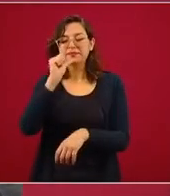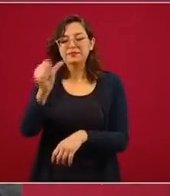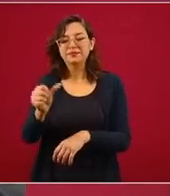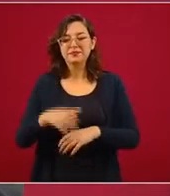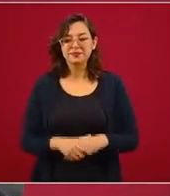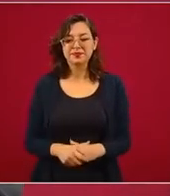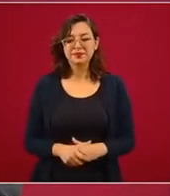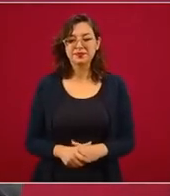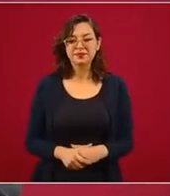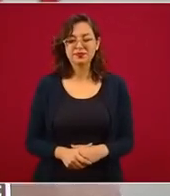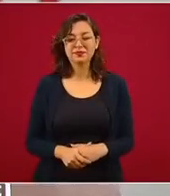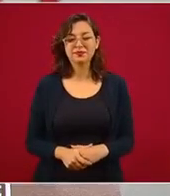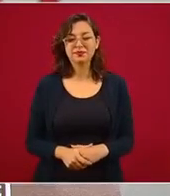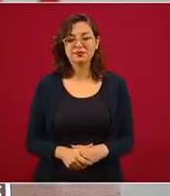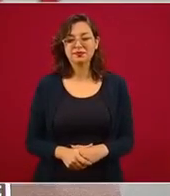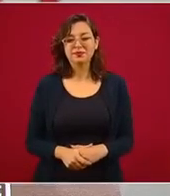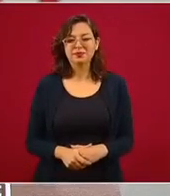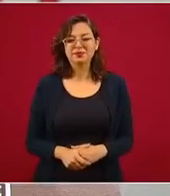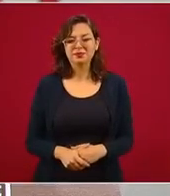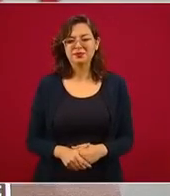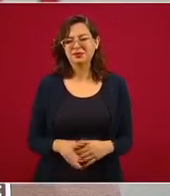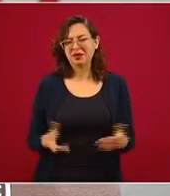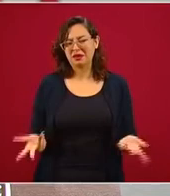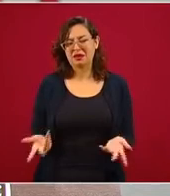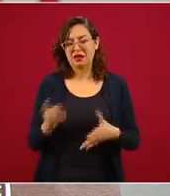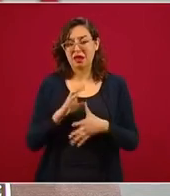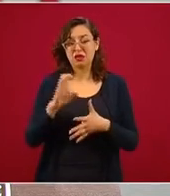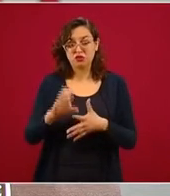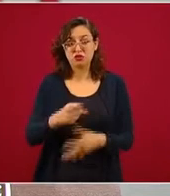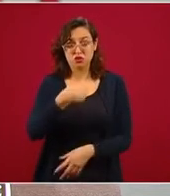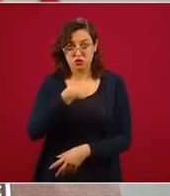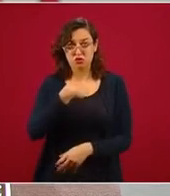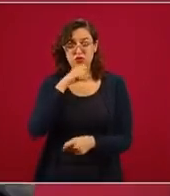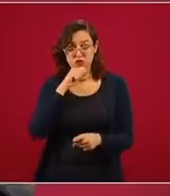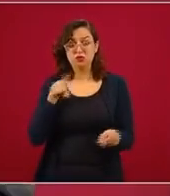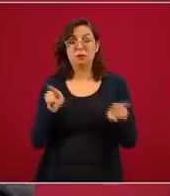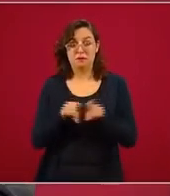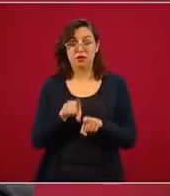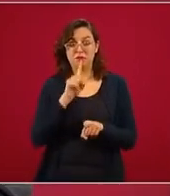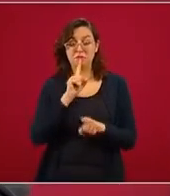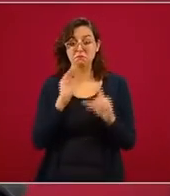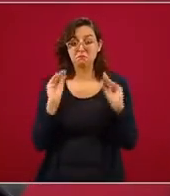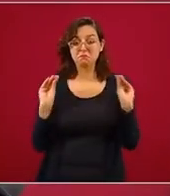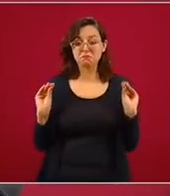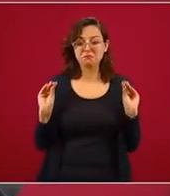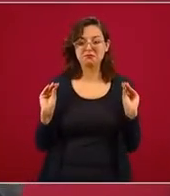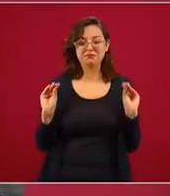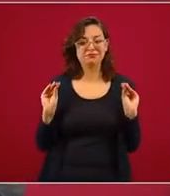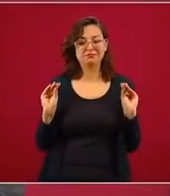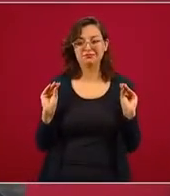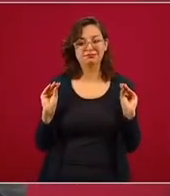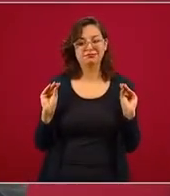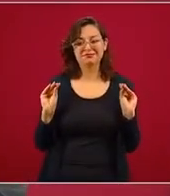¿Cómo creen que me voy a quedar callado y no voy a